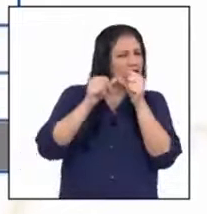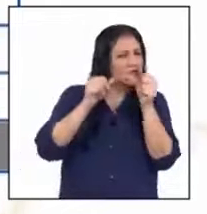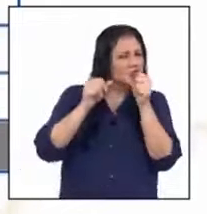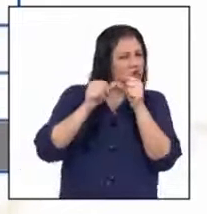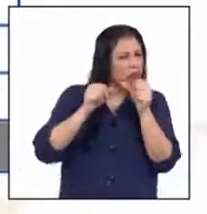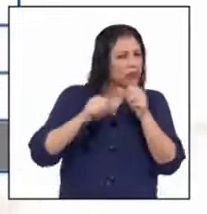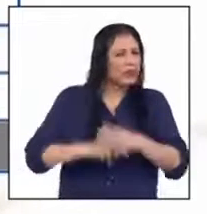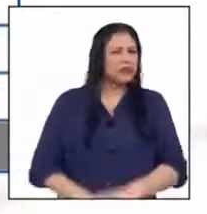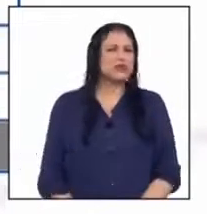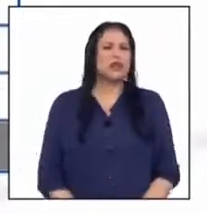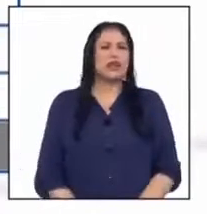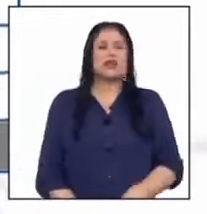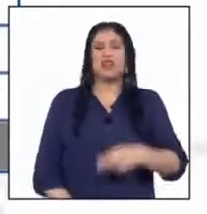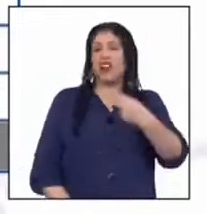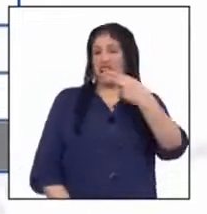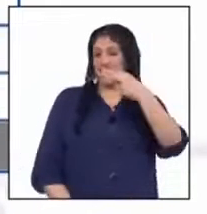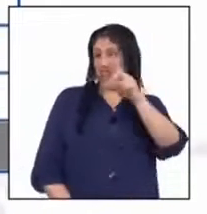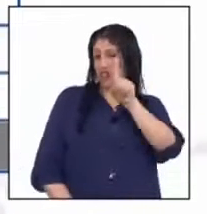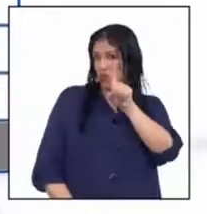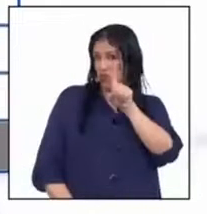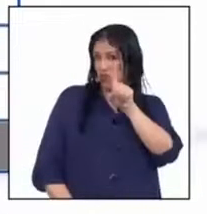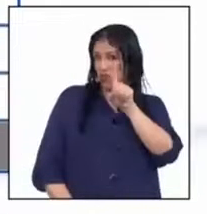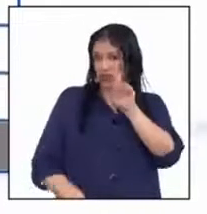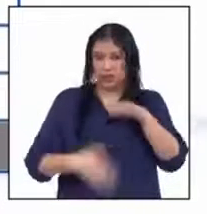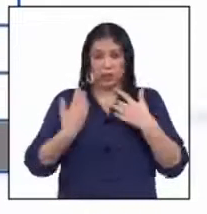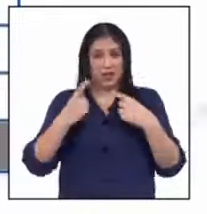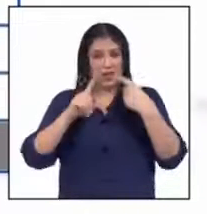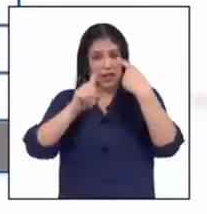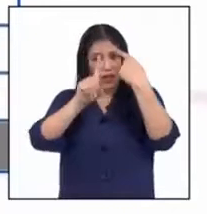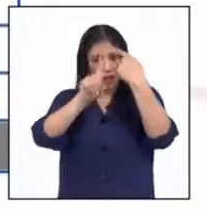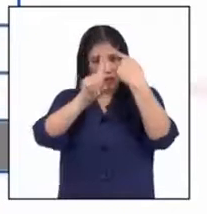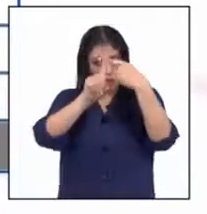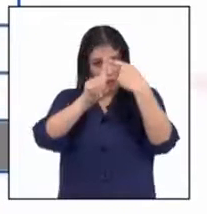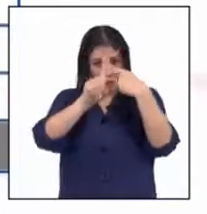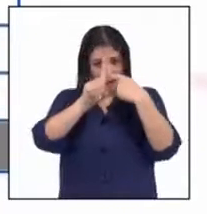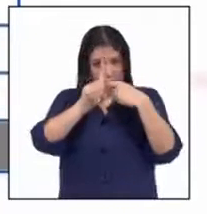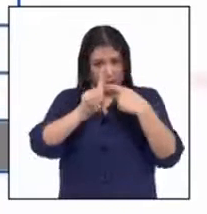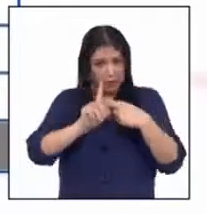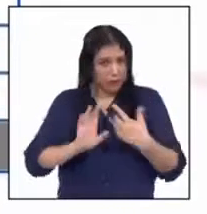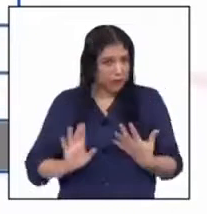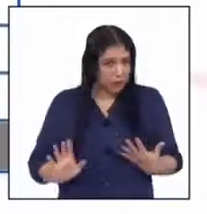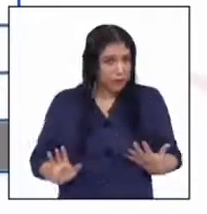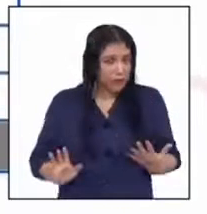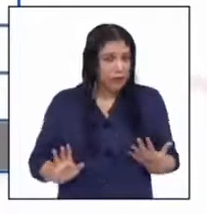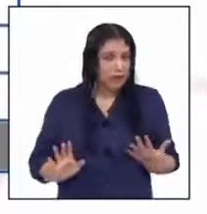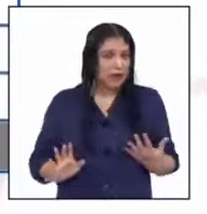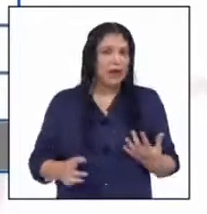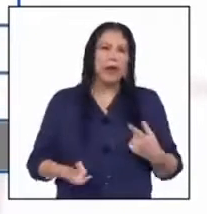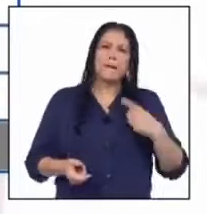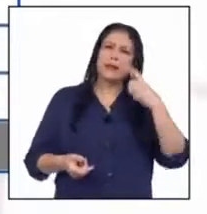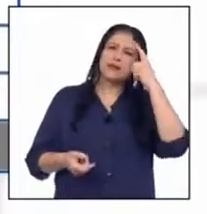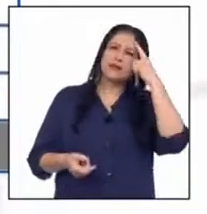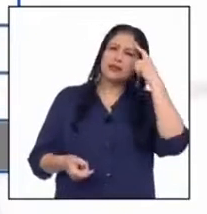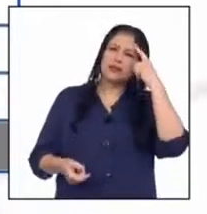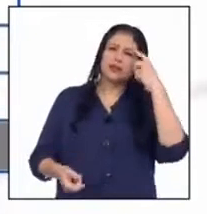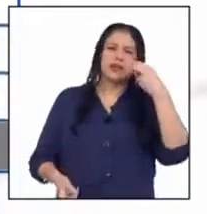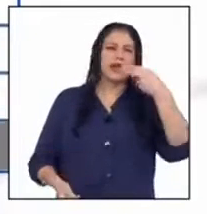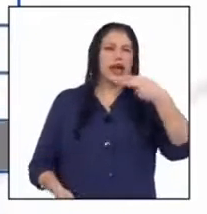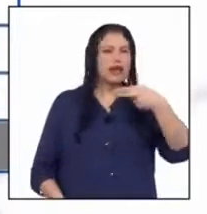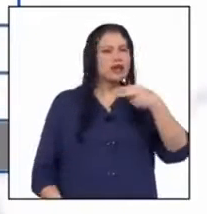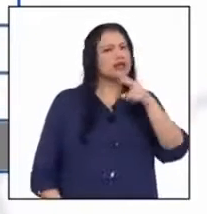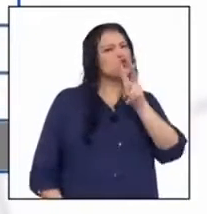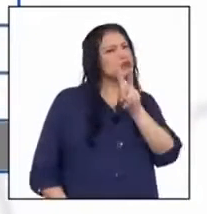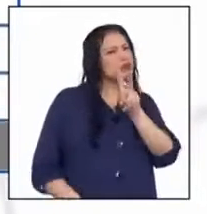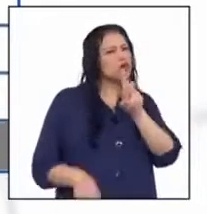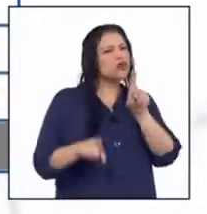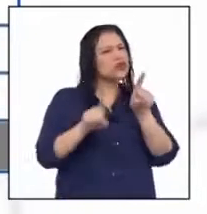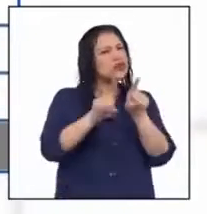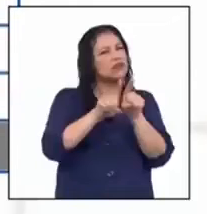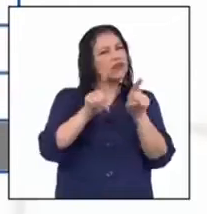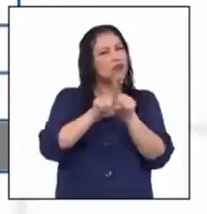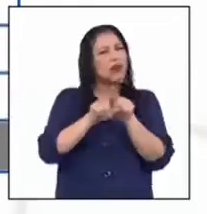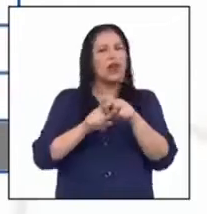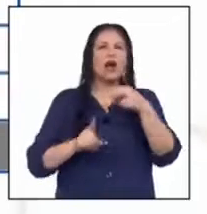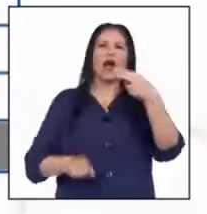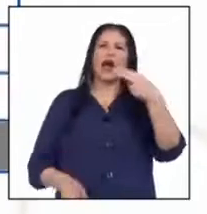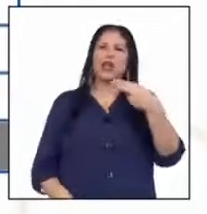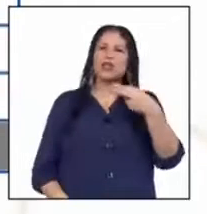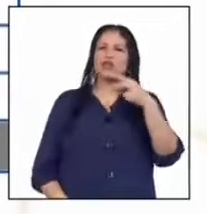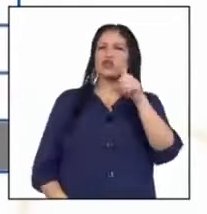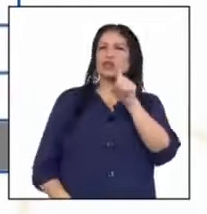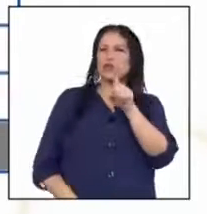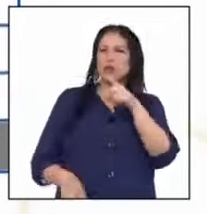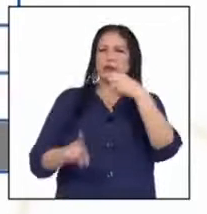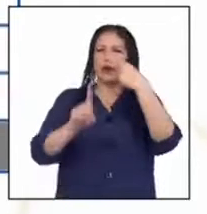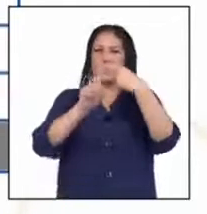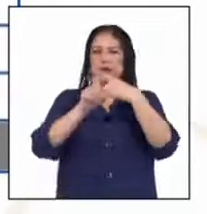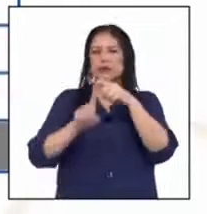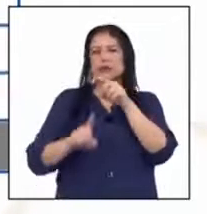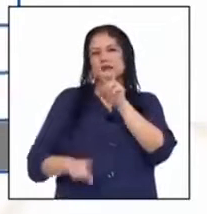acumulada? Se puede, por ejemplo, sumar de manera progresiva, considerando que H sub 2 es igual a H sub 1